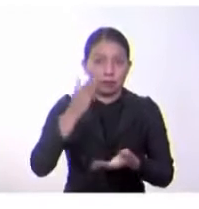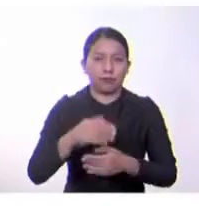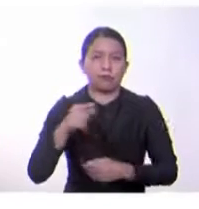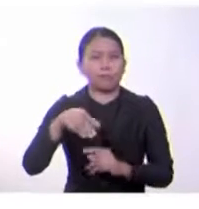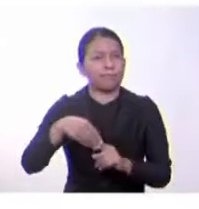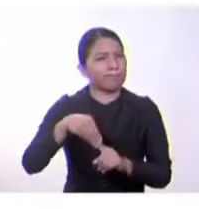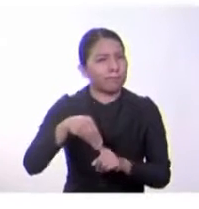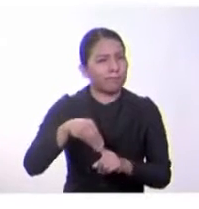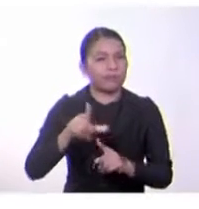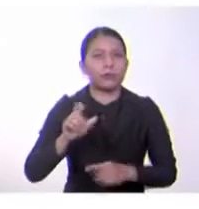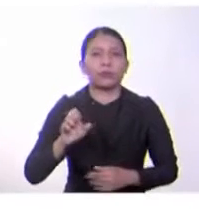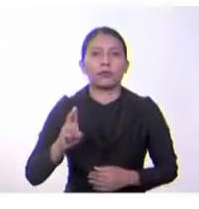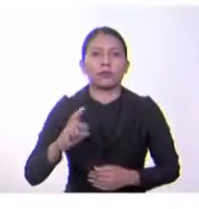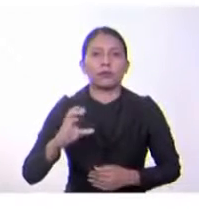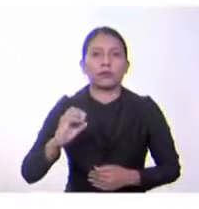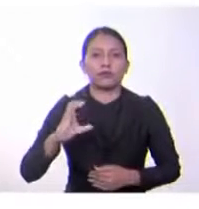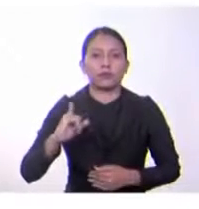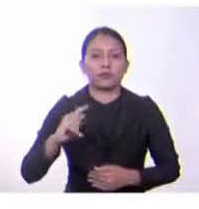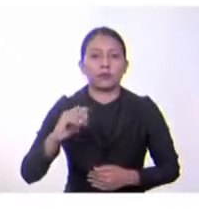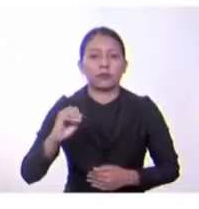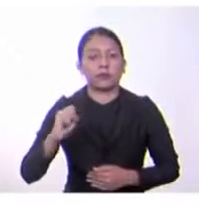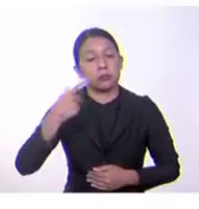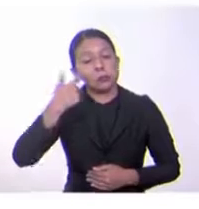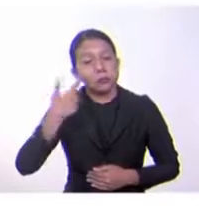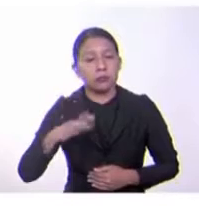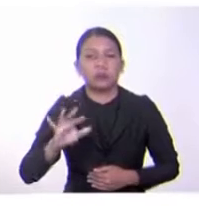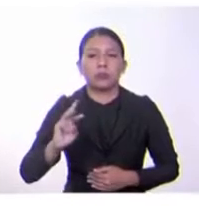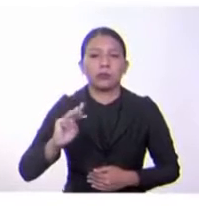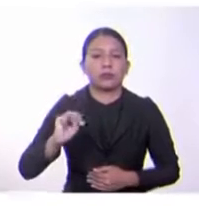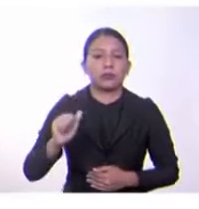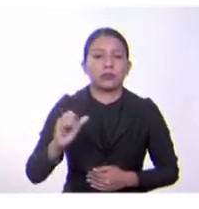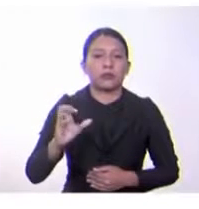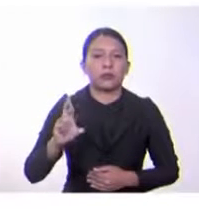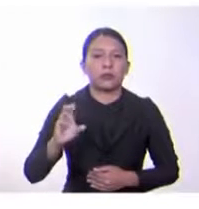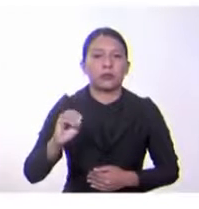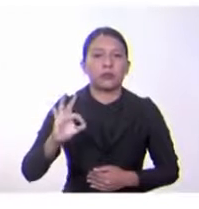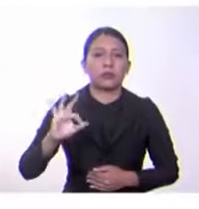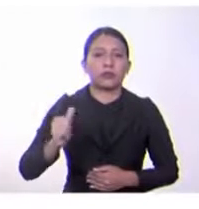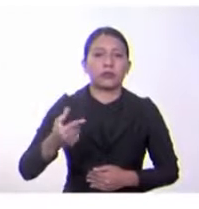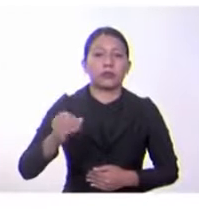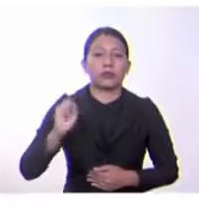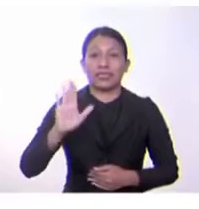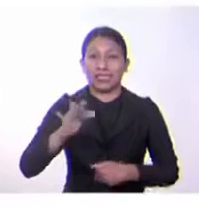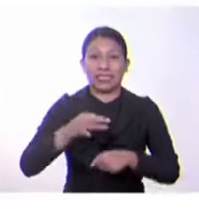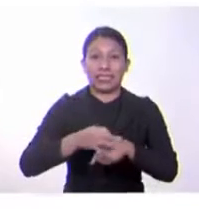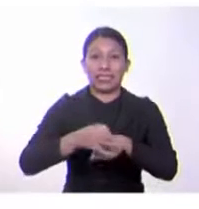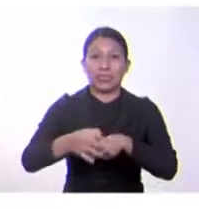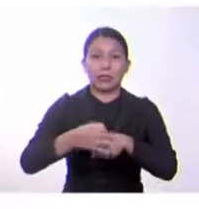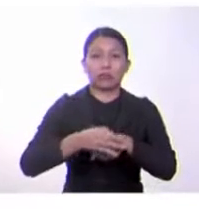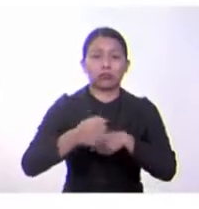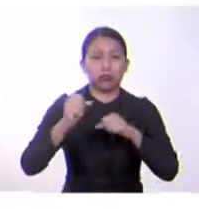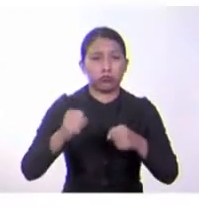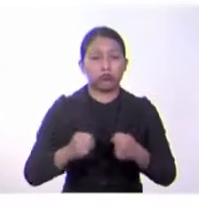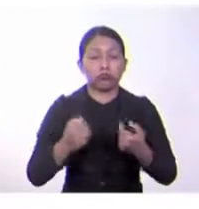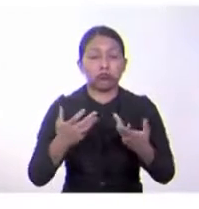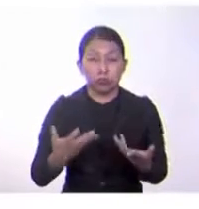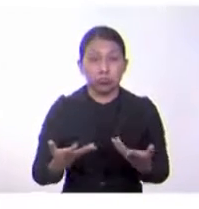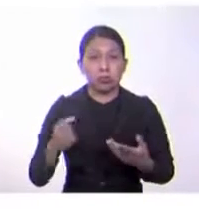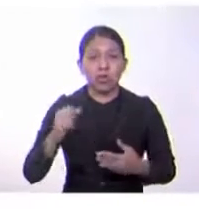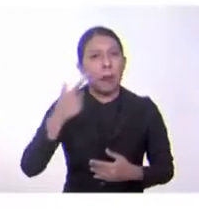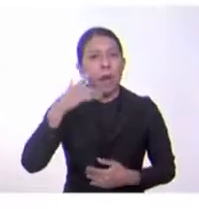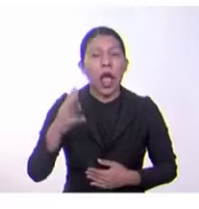para los leucocitos, por ejemplo los macrófagos. Este tipo de células puede literalmente